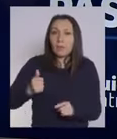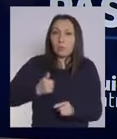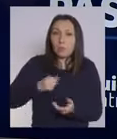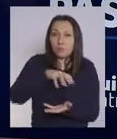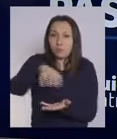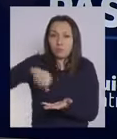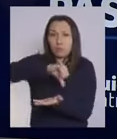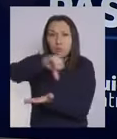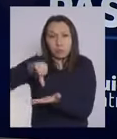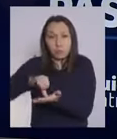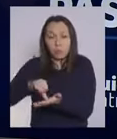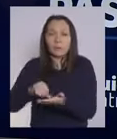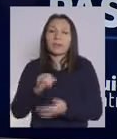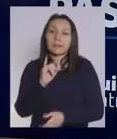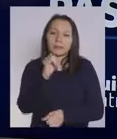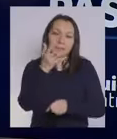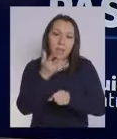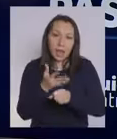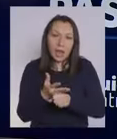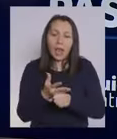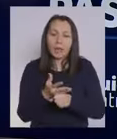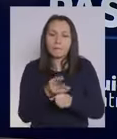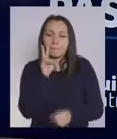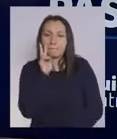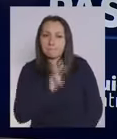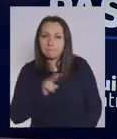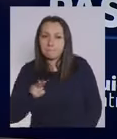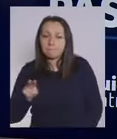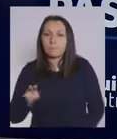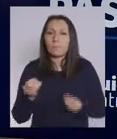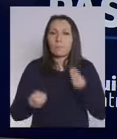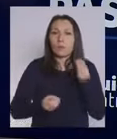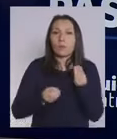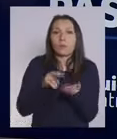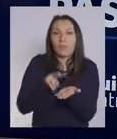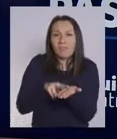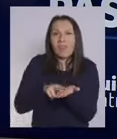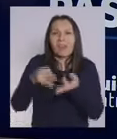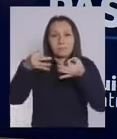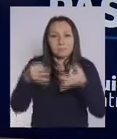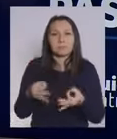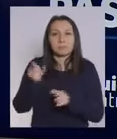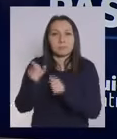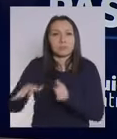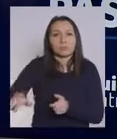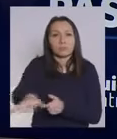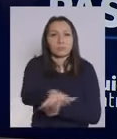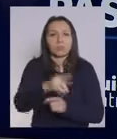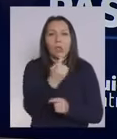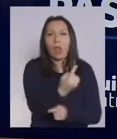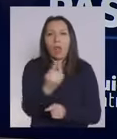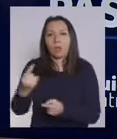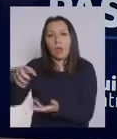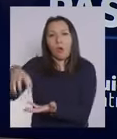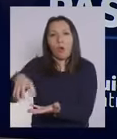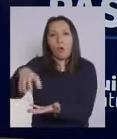ciudades, sí existe una consideración en cuanto a la realidad local de cada una de las comunas. En este